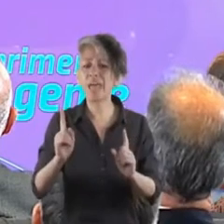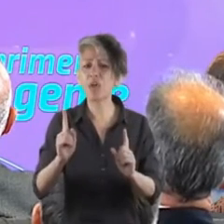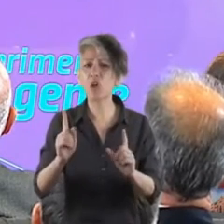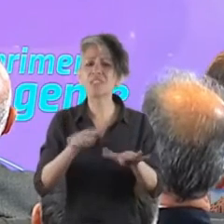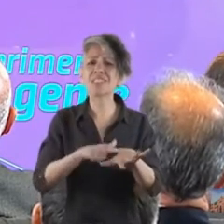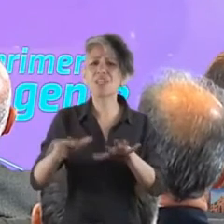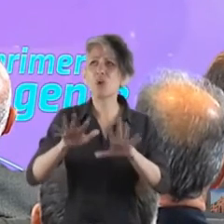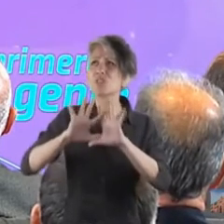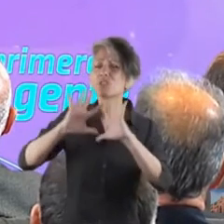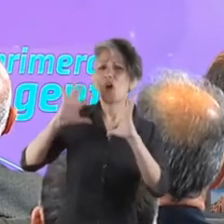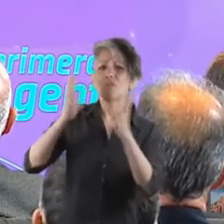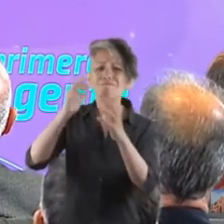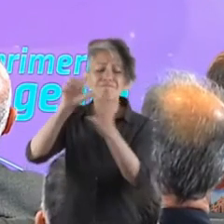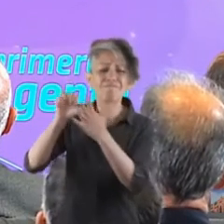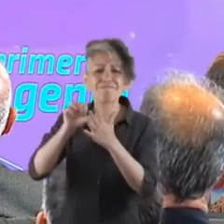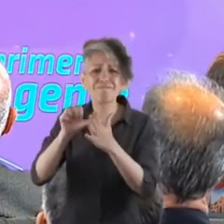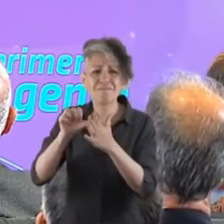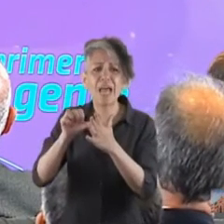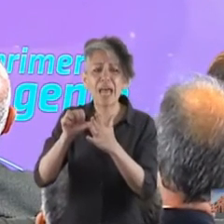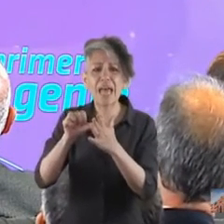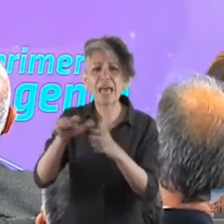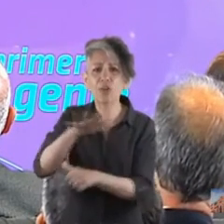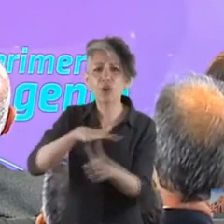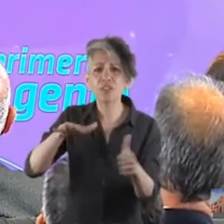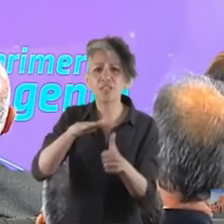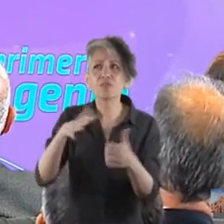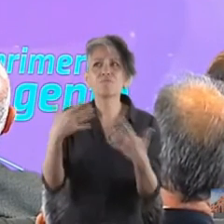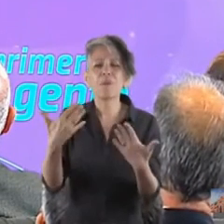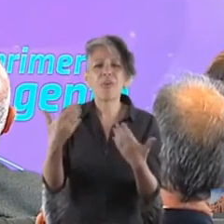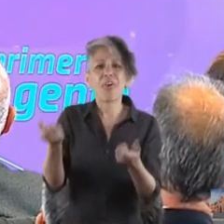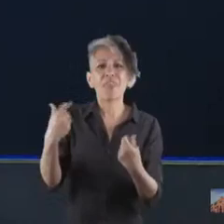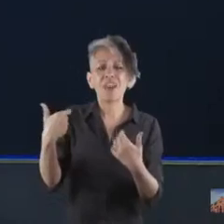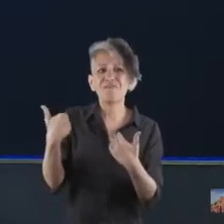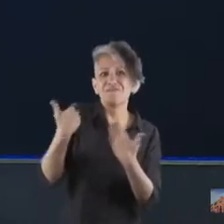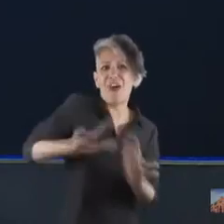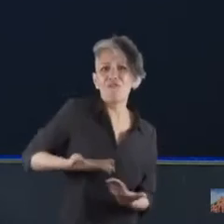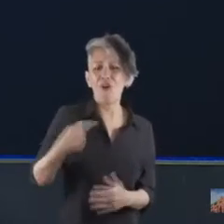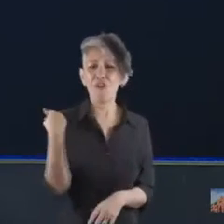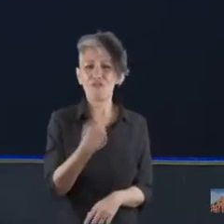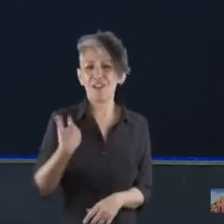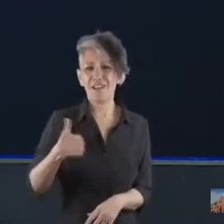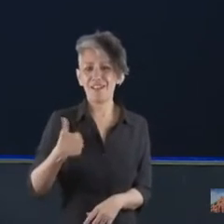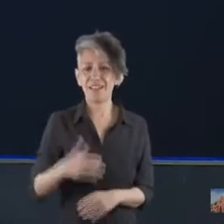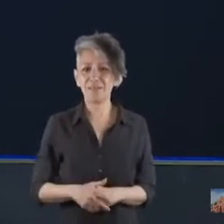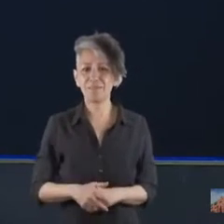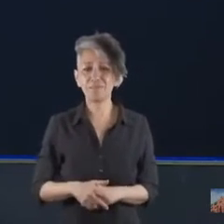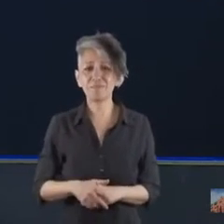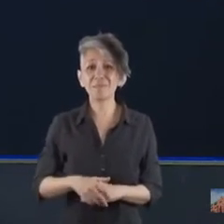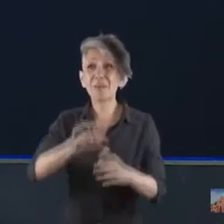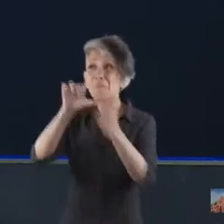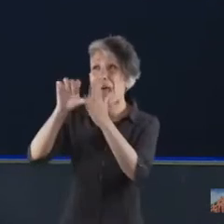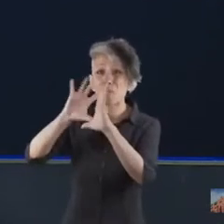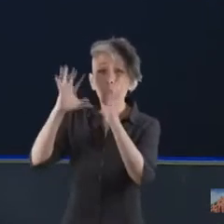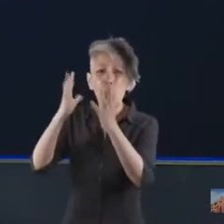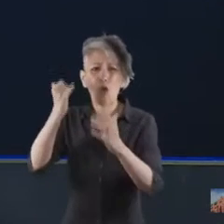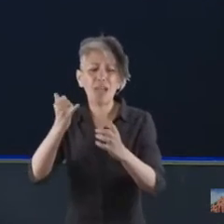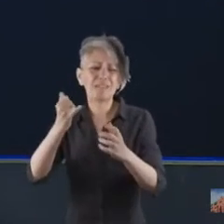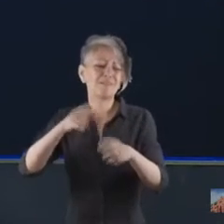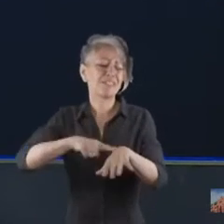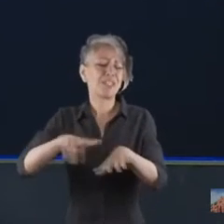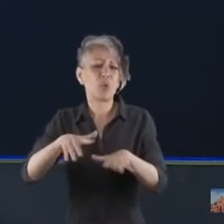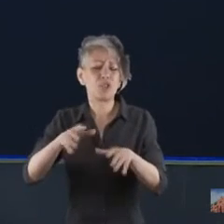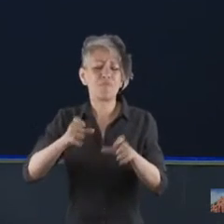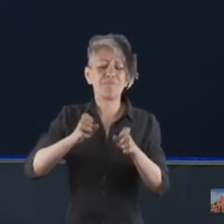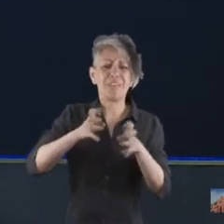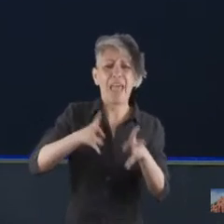transformar en una enorme oportunidad para la argentina estamos ante un mundo que transita entre la guerra y la pandemia y